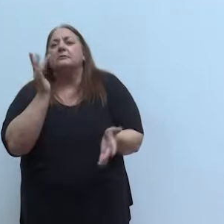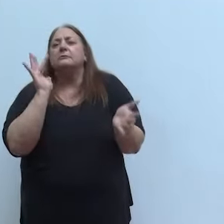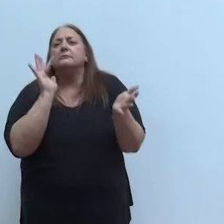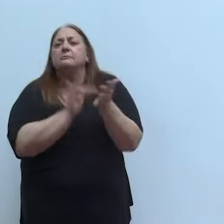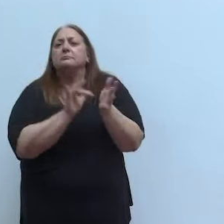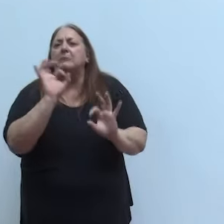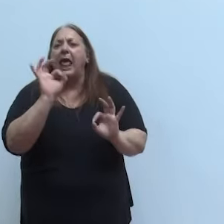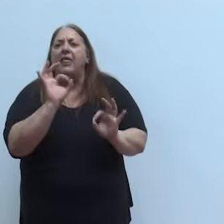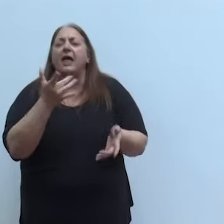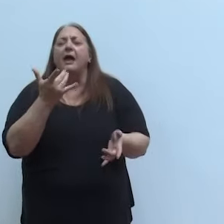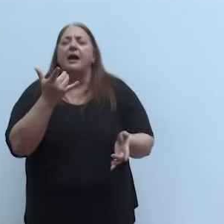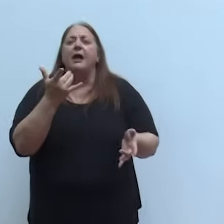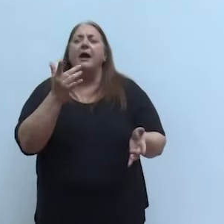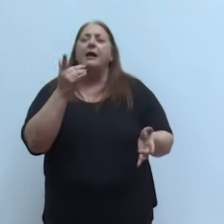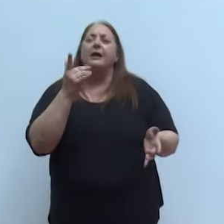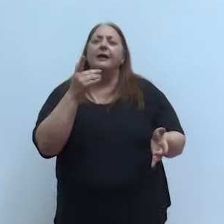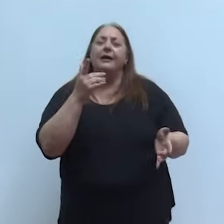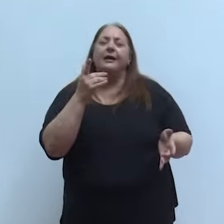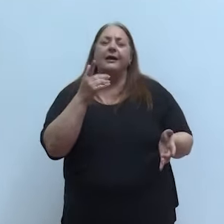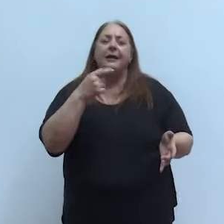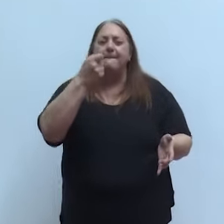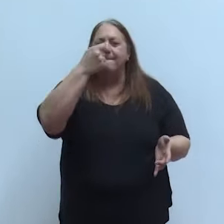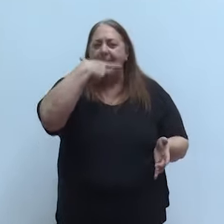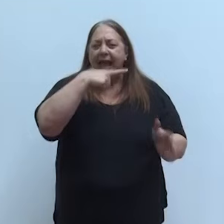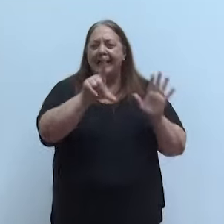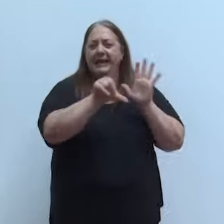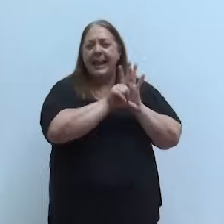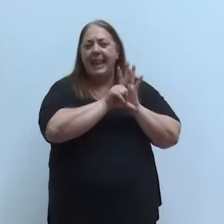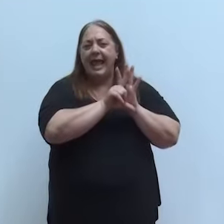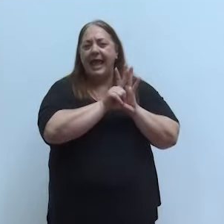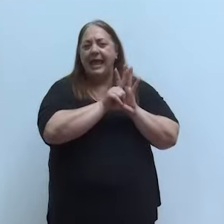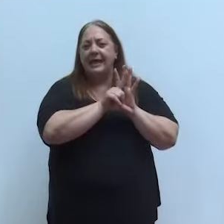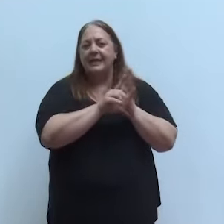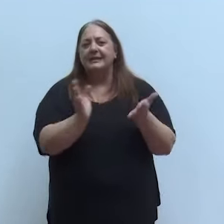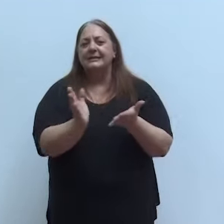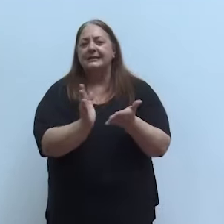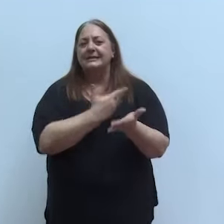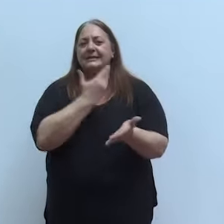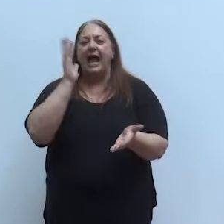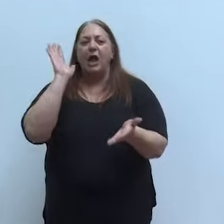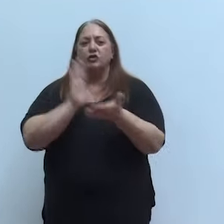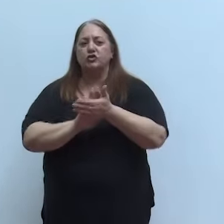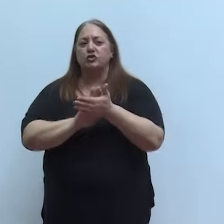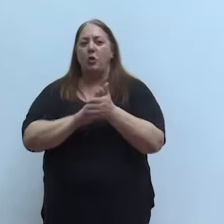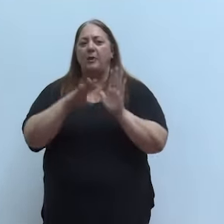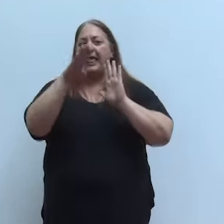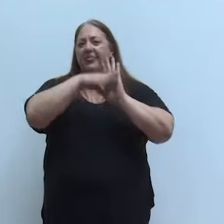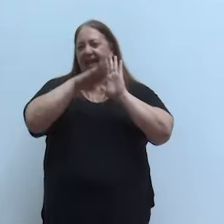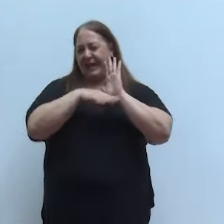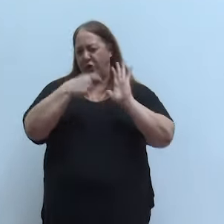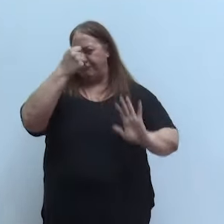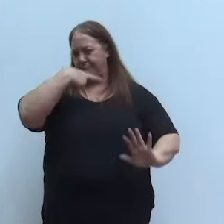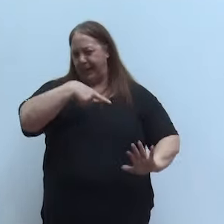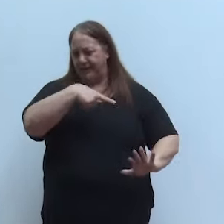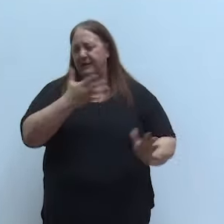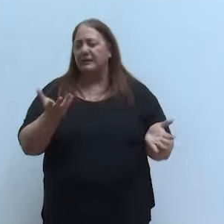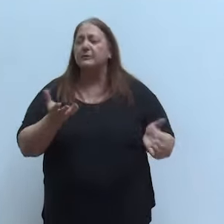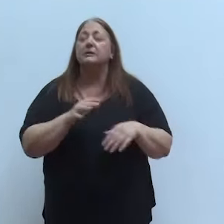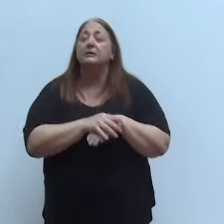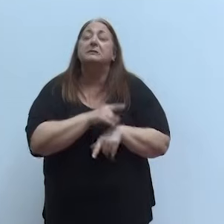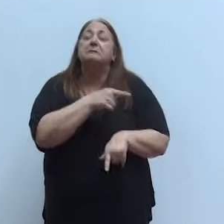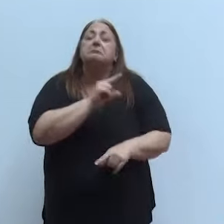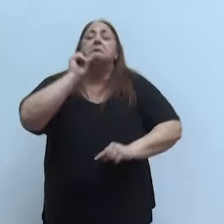que hizo hizo macri por decreto nium pero este neoliberalismo recargado va instalando una